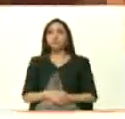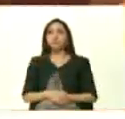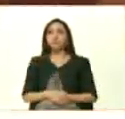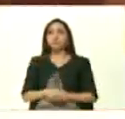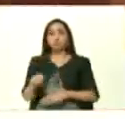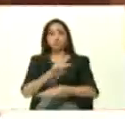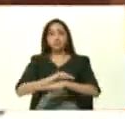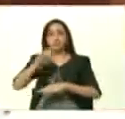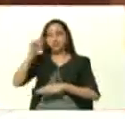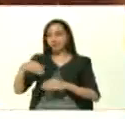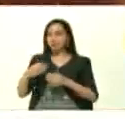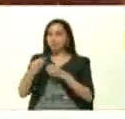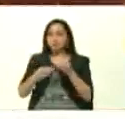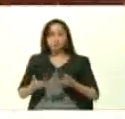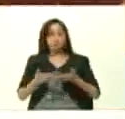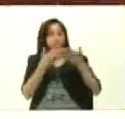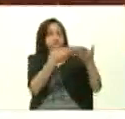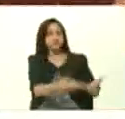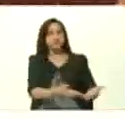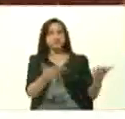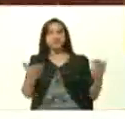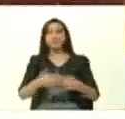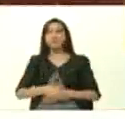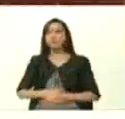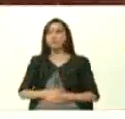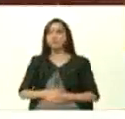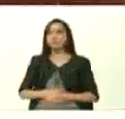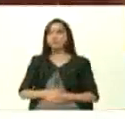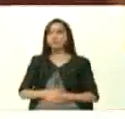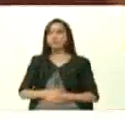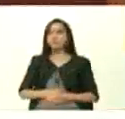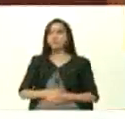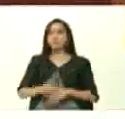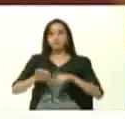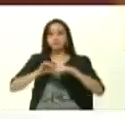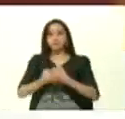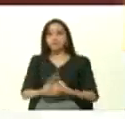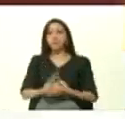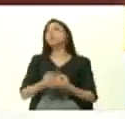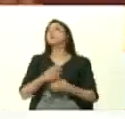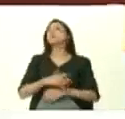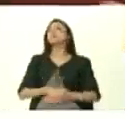ministro también uno. Ojalá, ya te quieren dar un poco de pan de jamón.